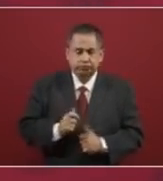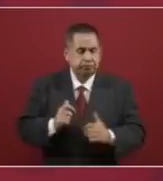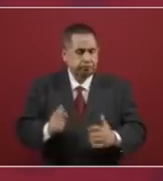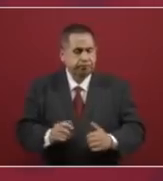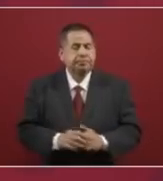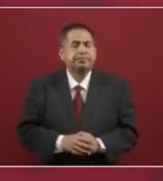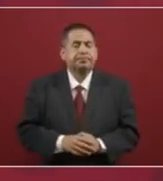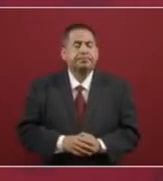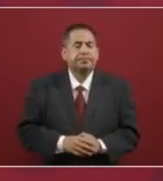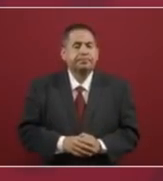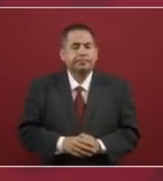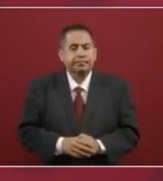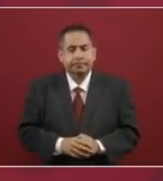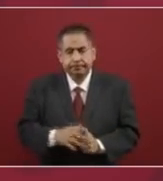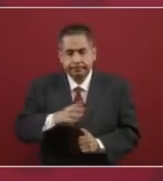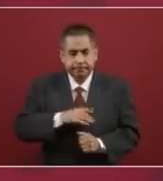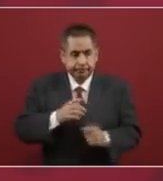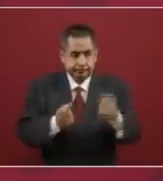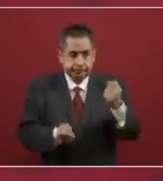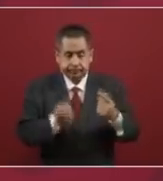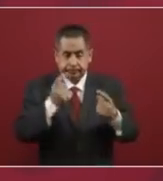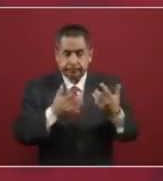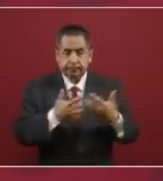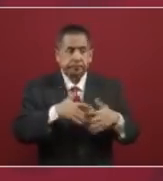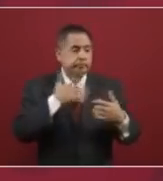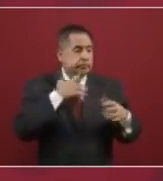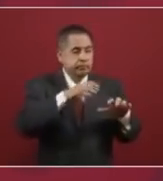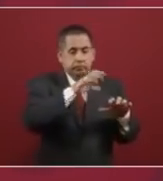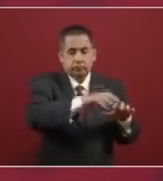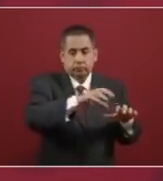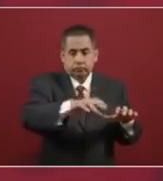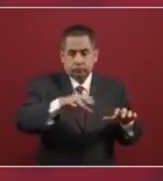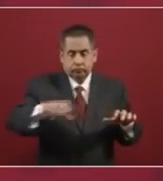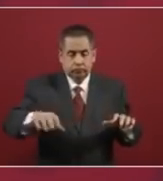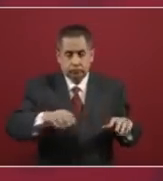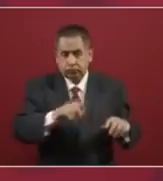hay gasolineras que están vendiendo